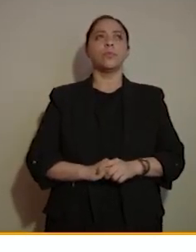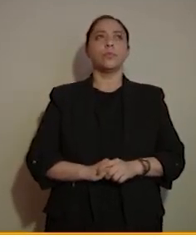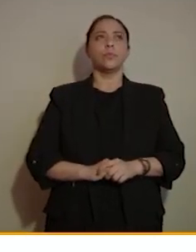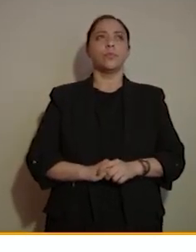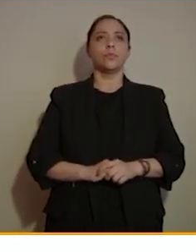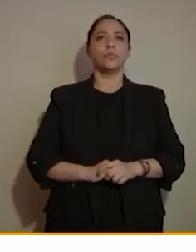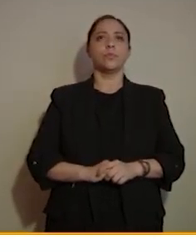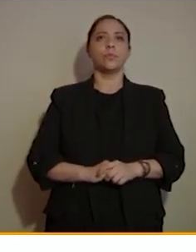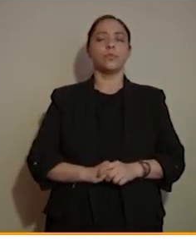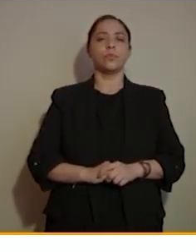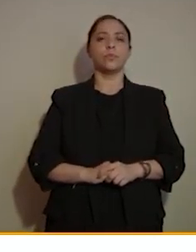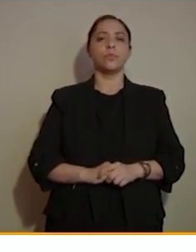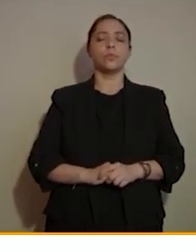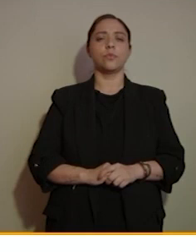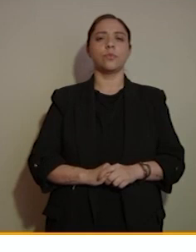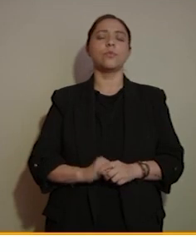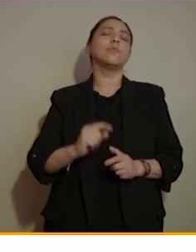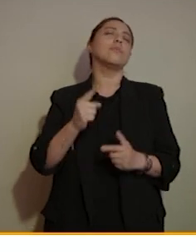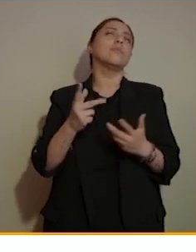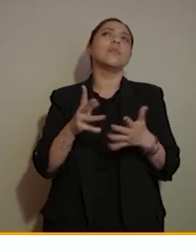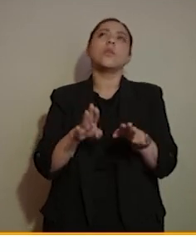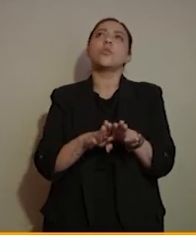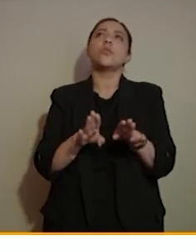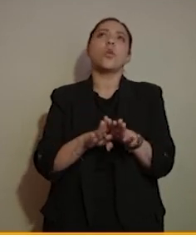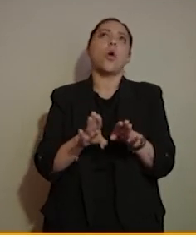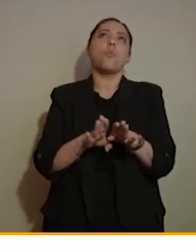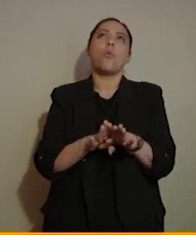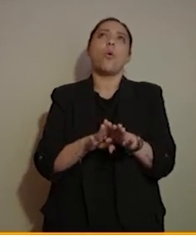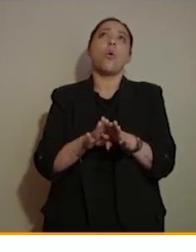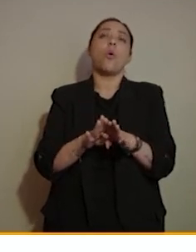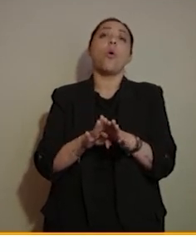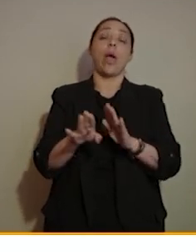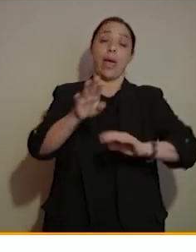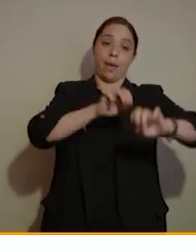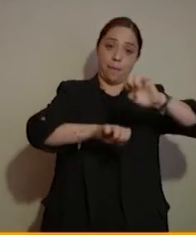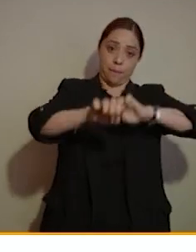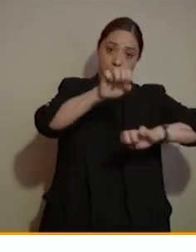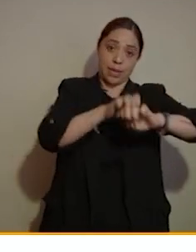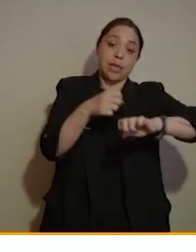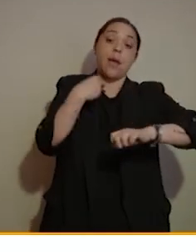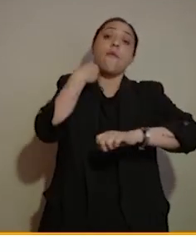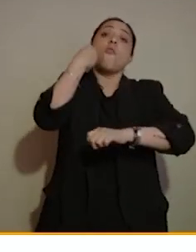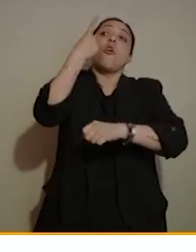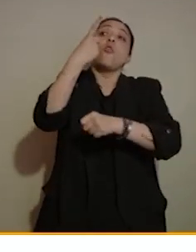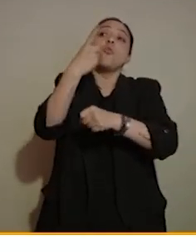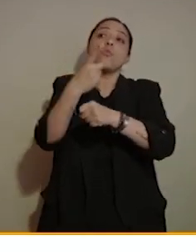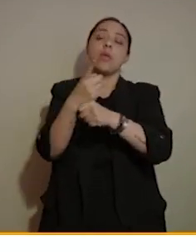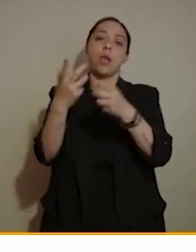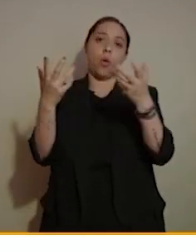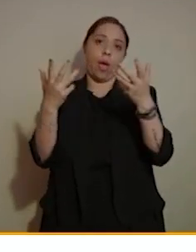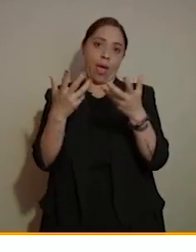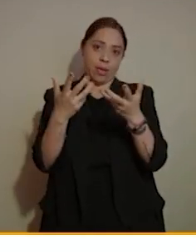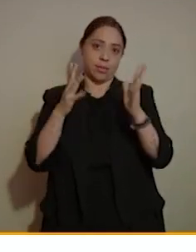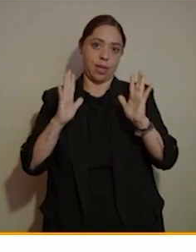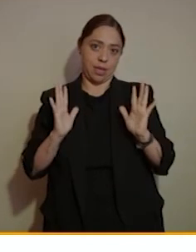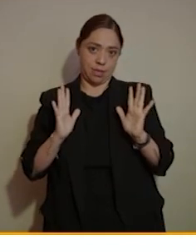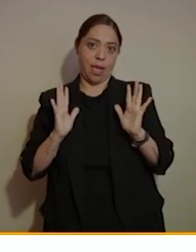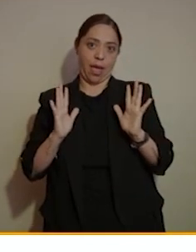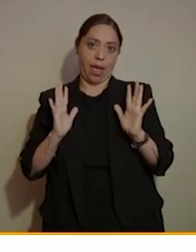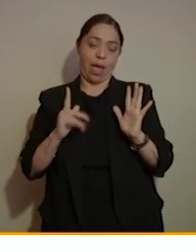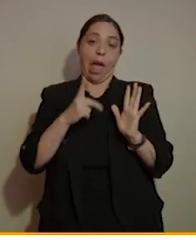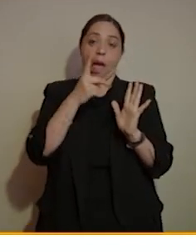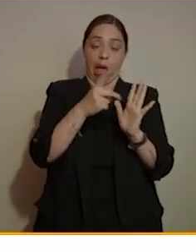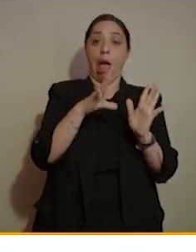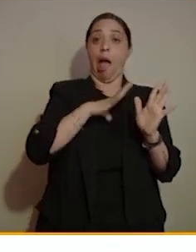un plus, es algo voluntario que hacen las empresas. La debida diligencia tiene un marco